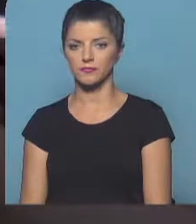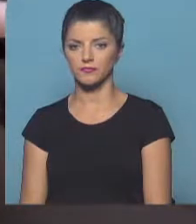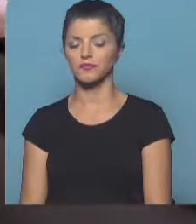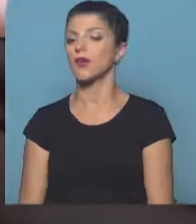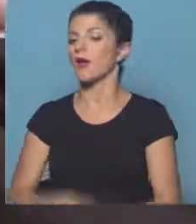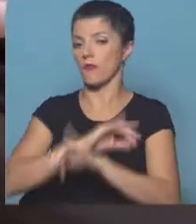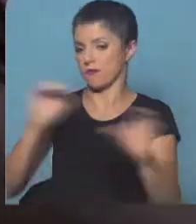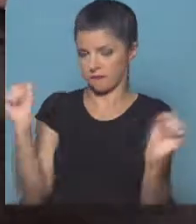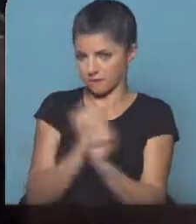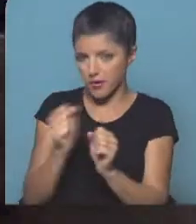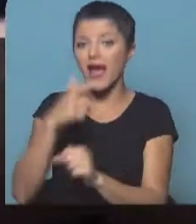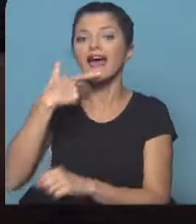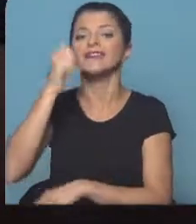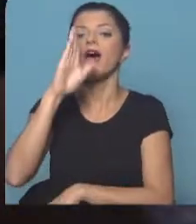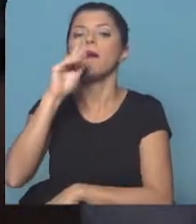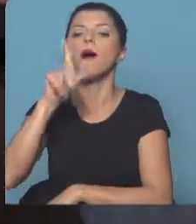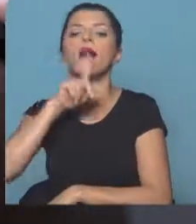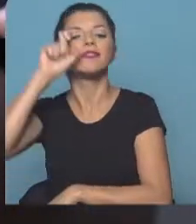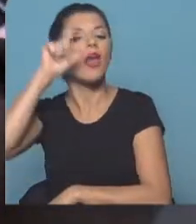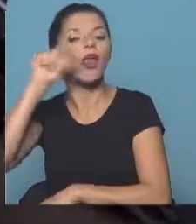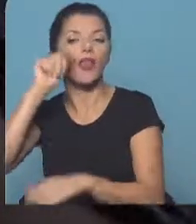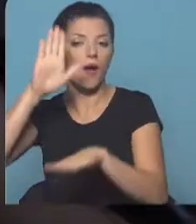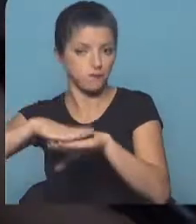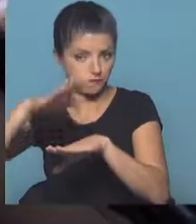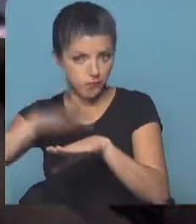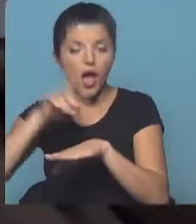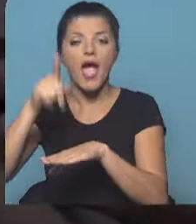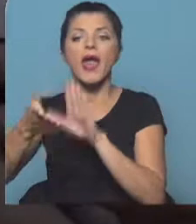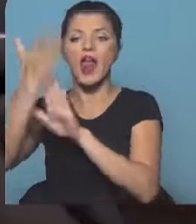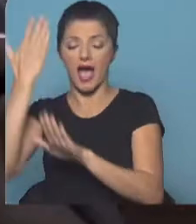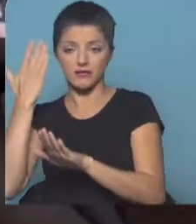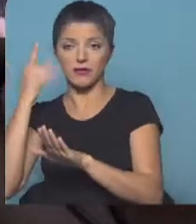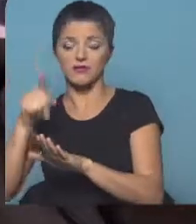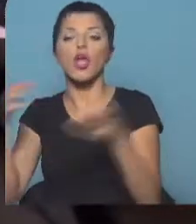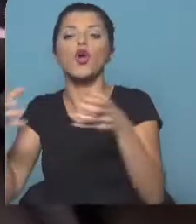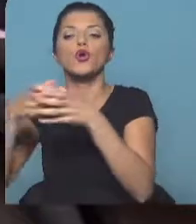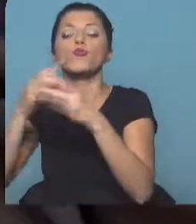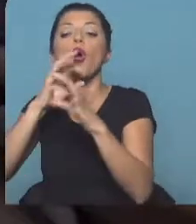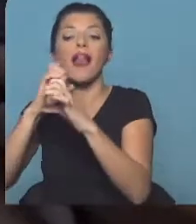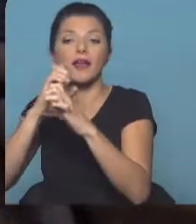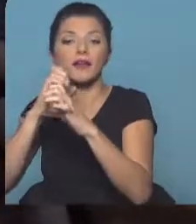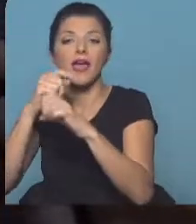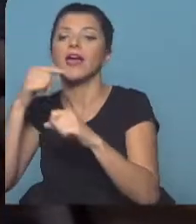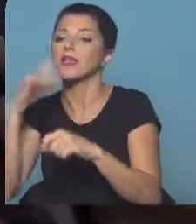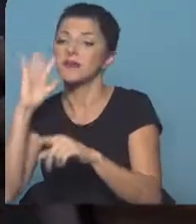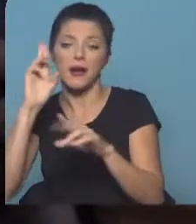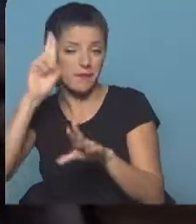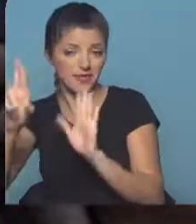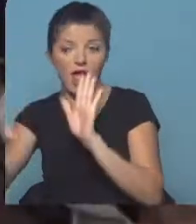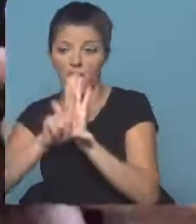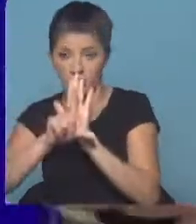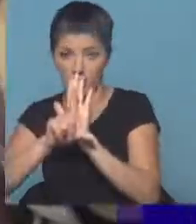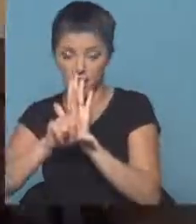Confirmado, Sabatella procesado, es por haber dispuesto la adecuación de oficio de Grupo Clarín a la ley de medios.